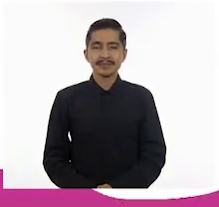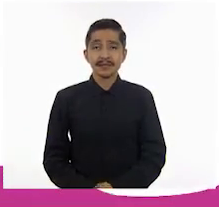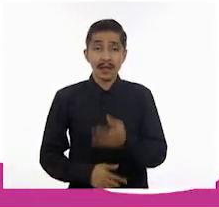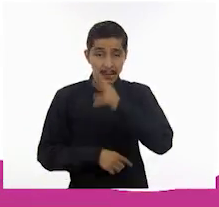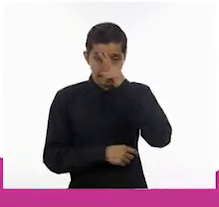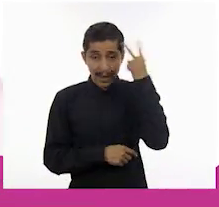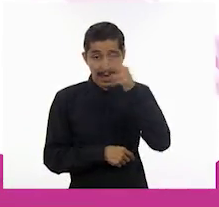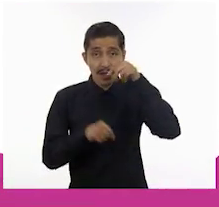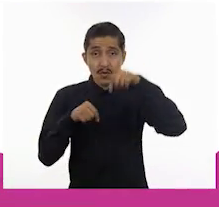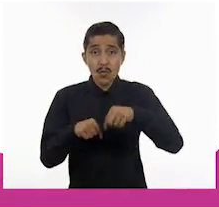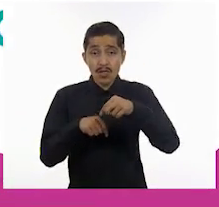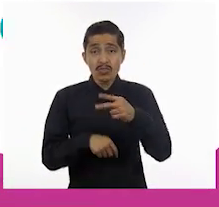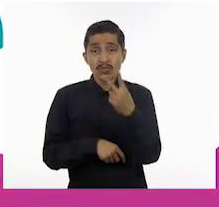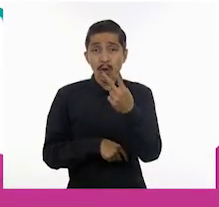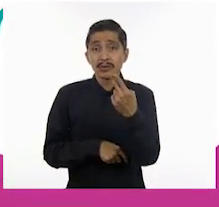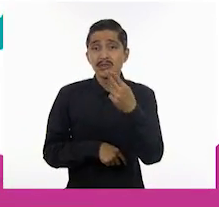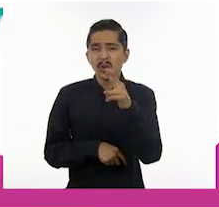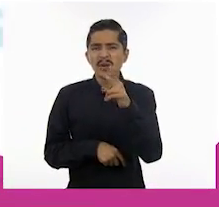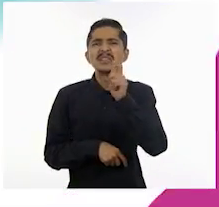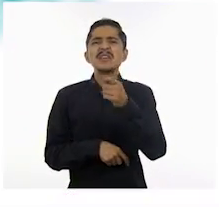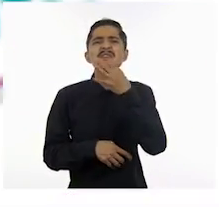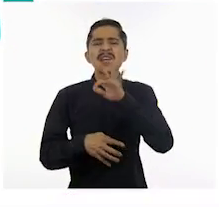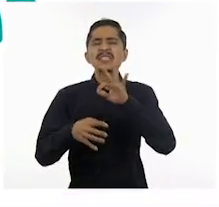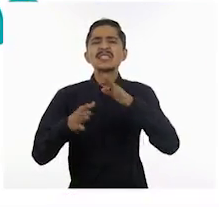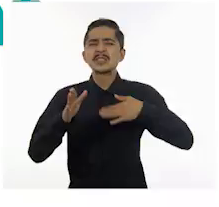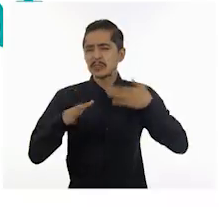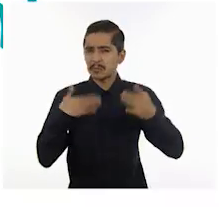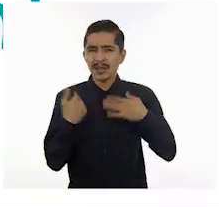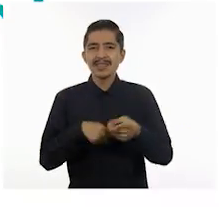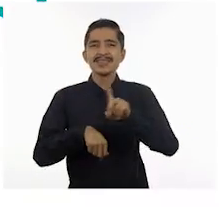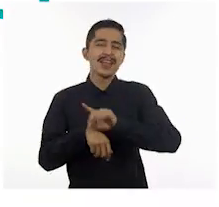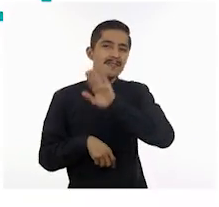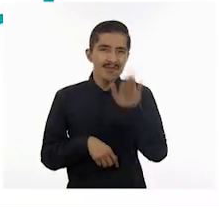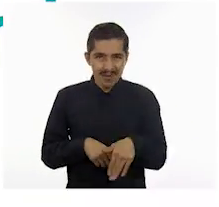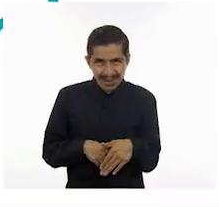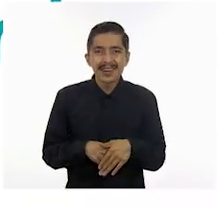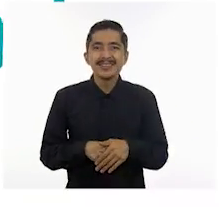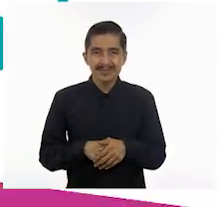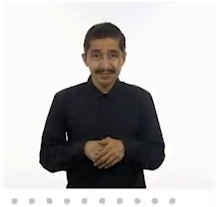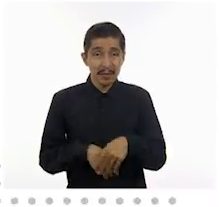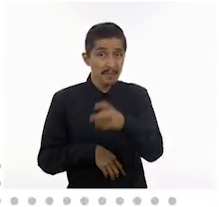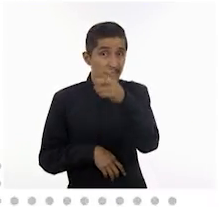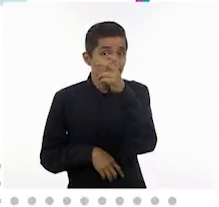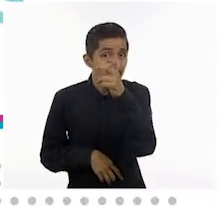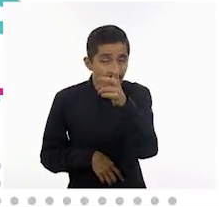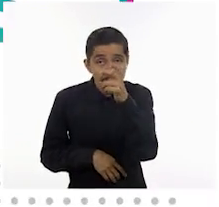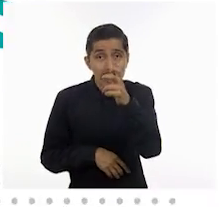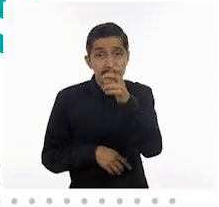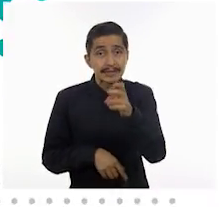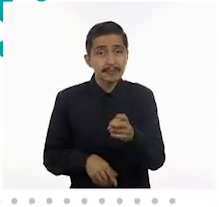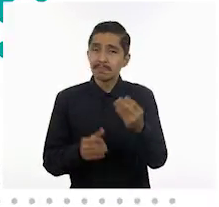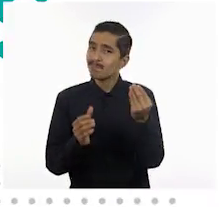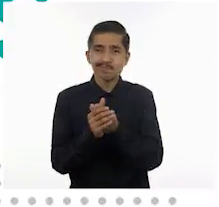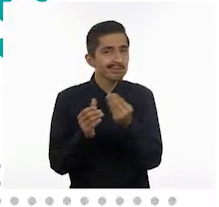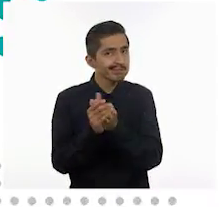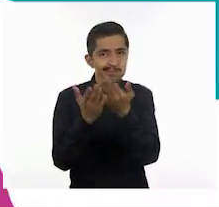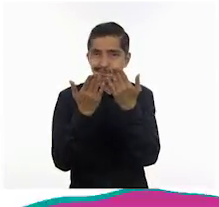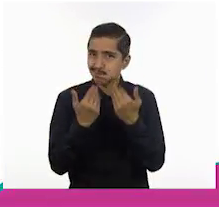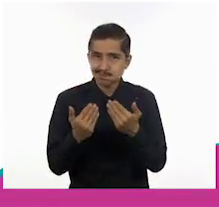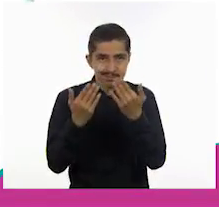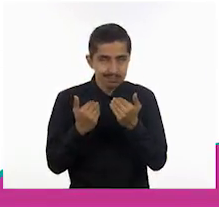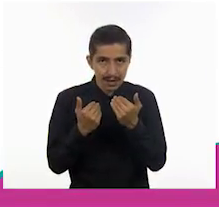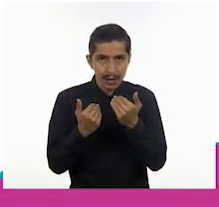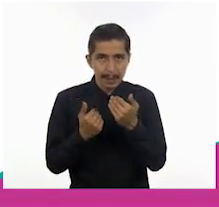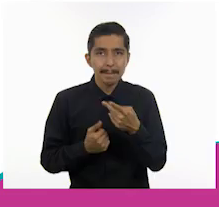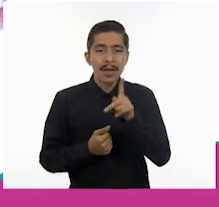En México, el 2 de noviembre festejamos el Día de los Fieles Difuntos. Por eso, no tendremos clases,